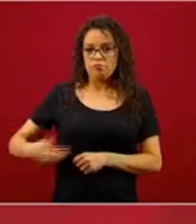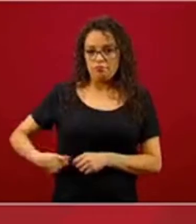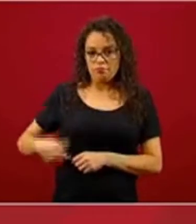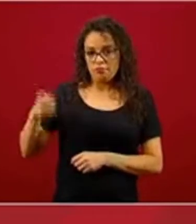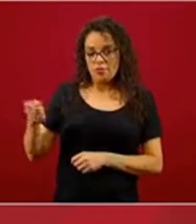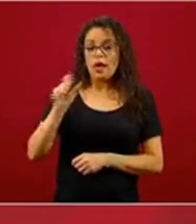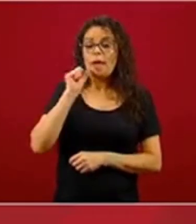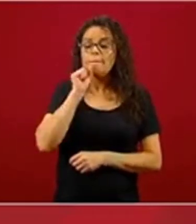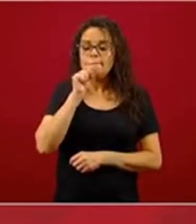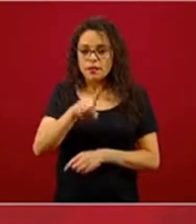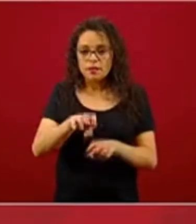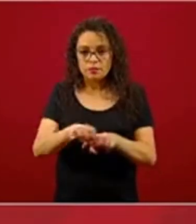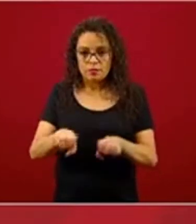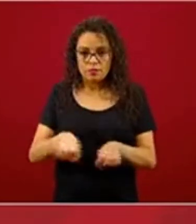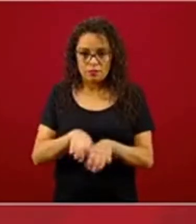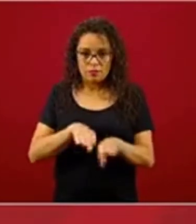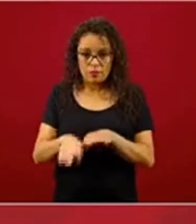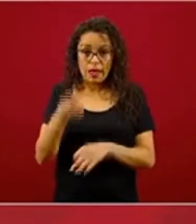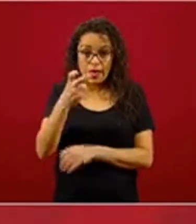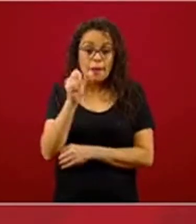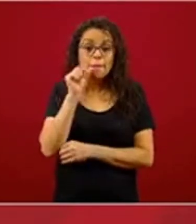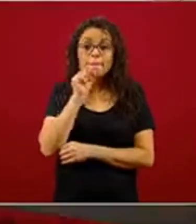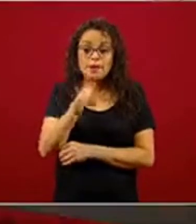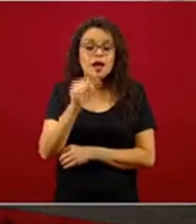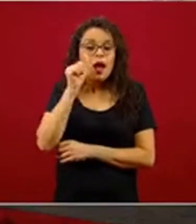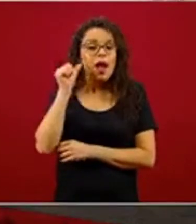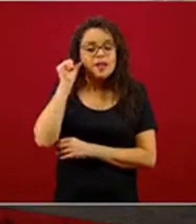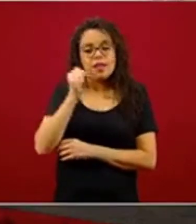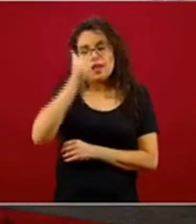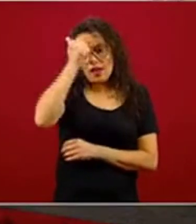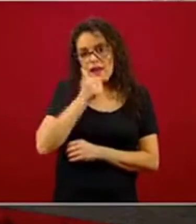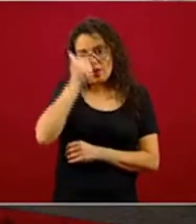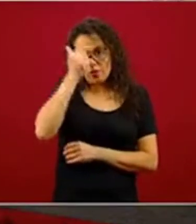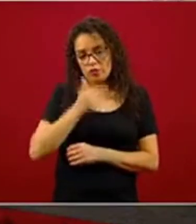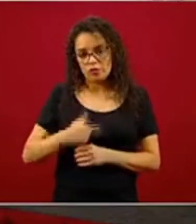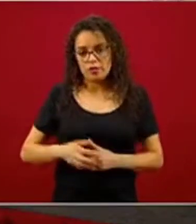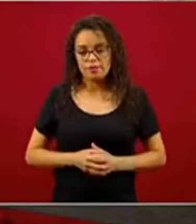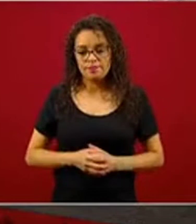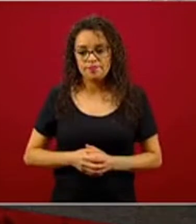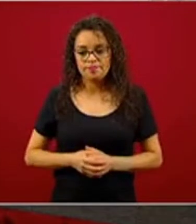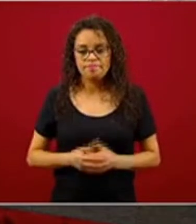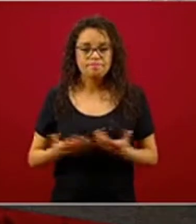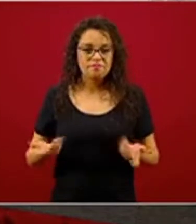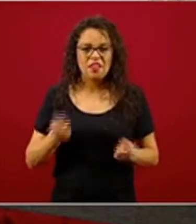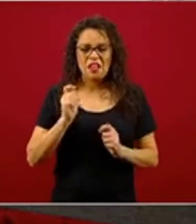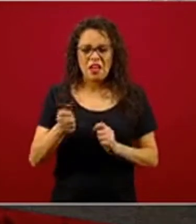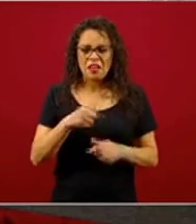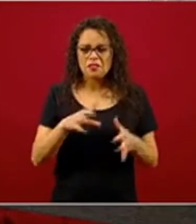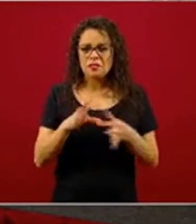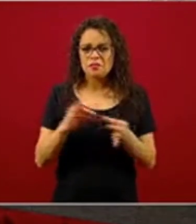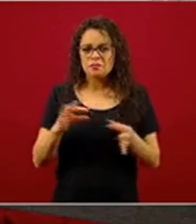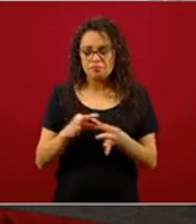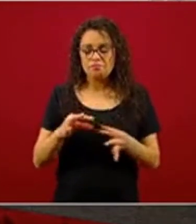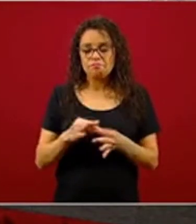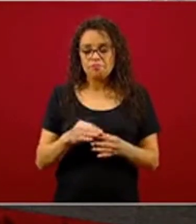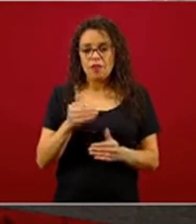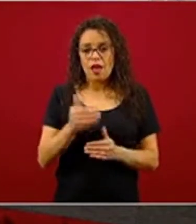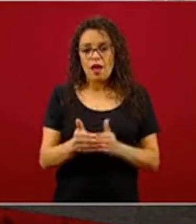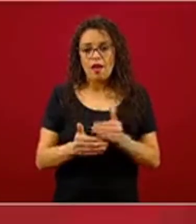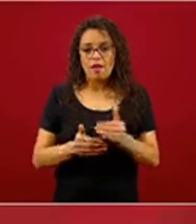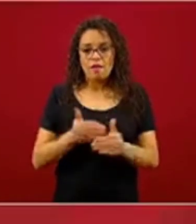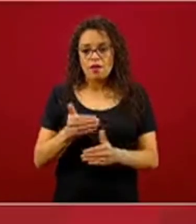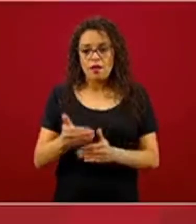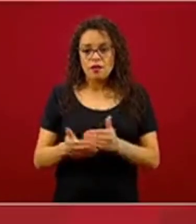trabajo. Esta fue la de ayer por la noche. Lo que vemos en general es el avance de la